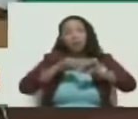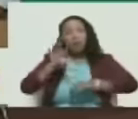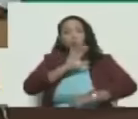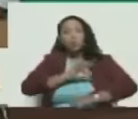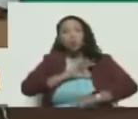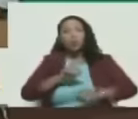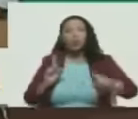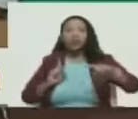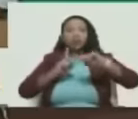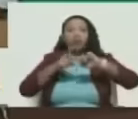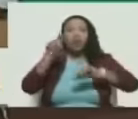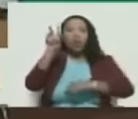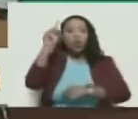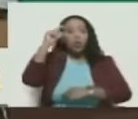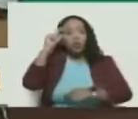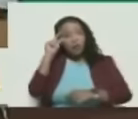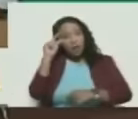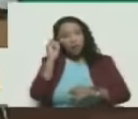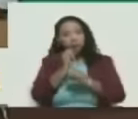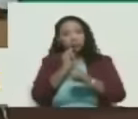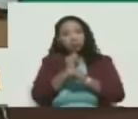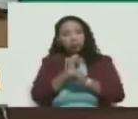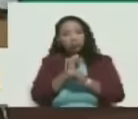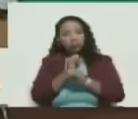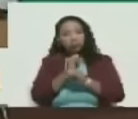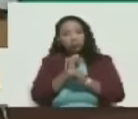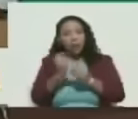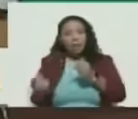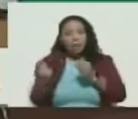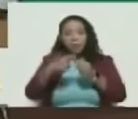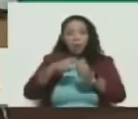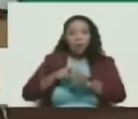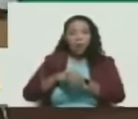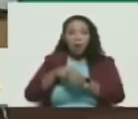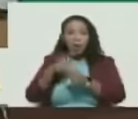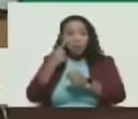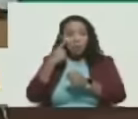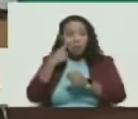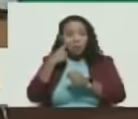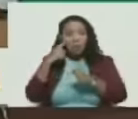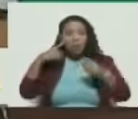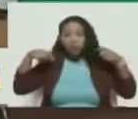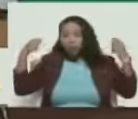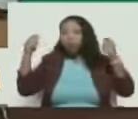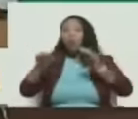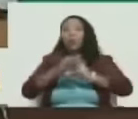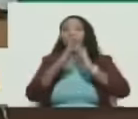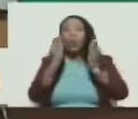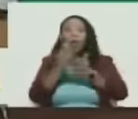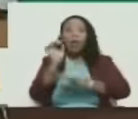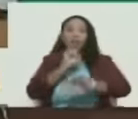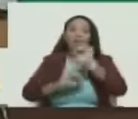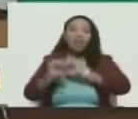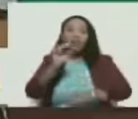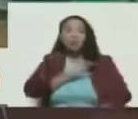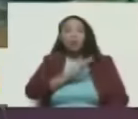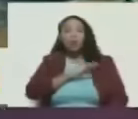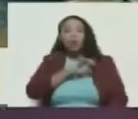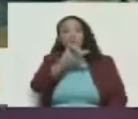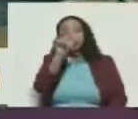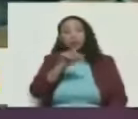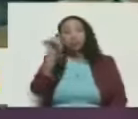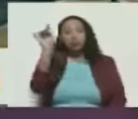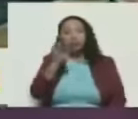que se sumen estos dos días por las redes sociales, hagamos una gran campaña mundial para la defensa de nuestros equipos